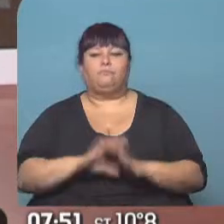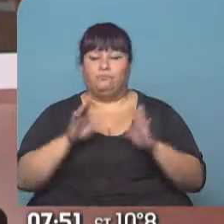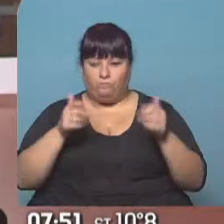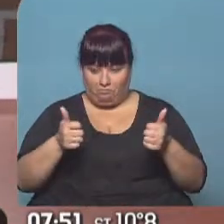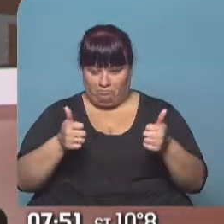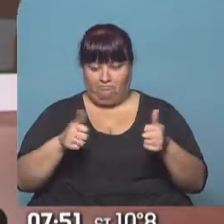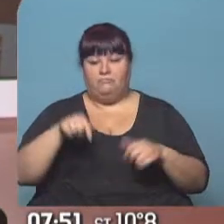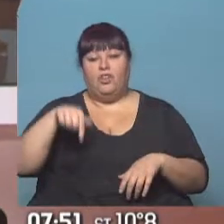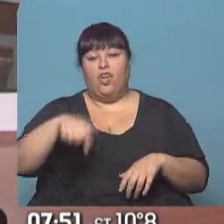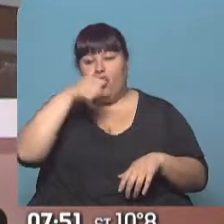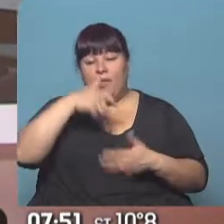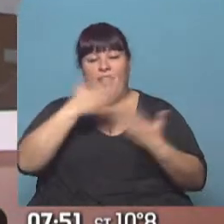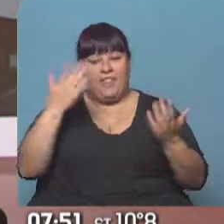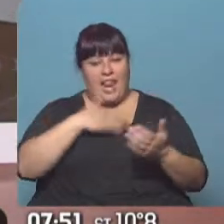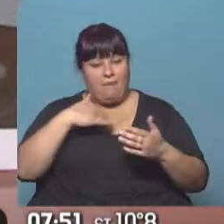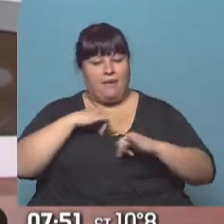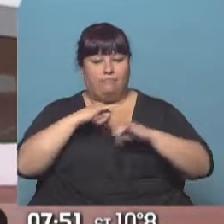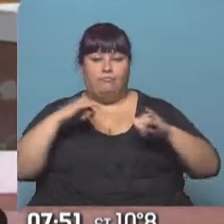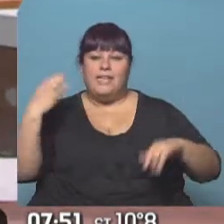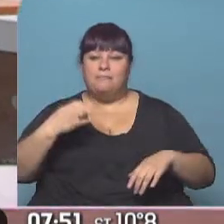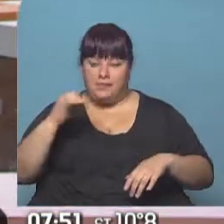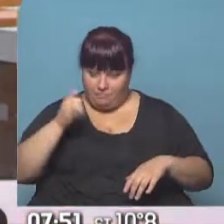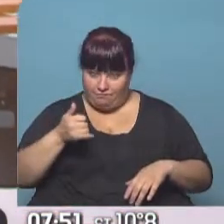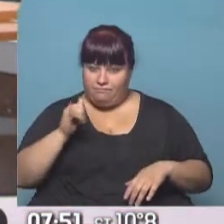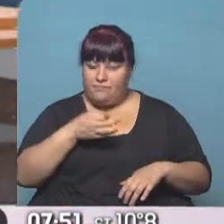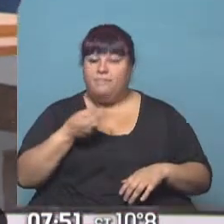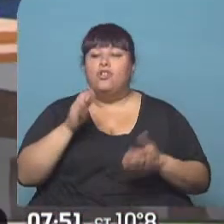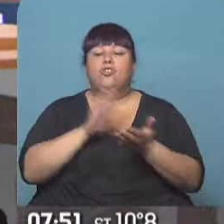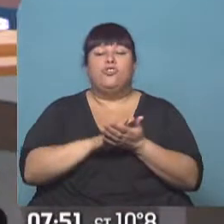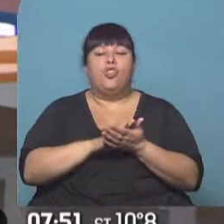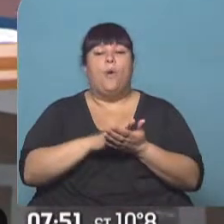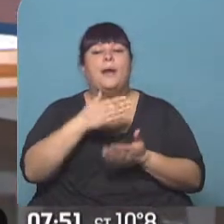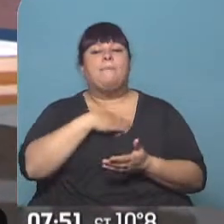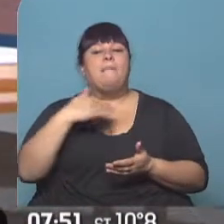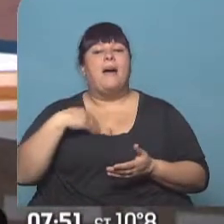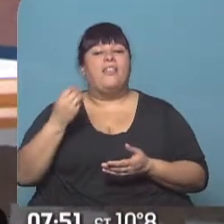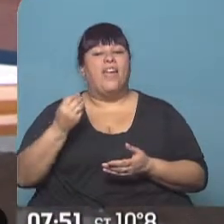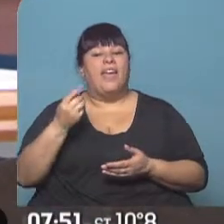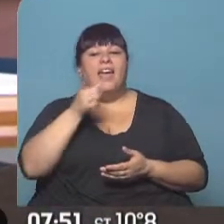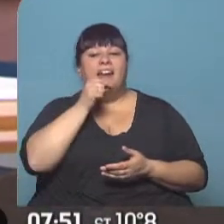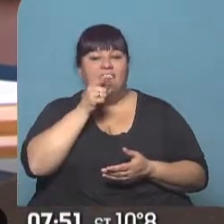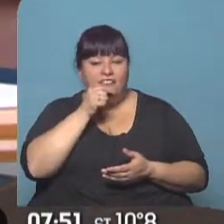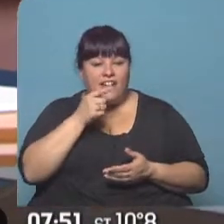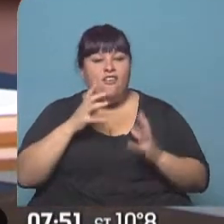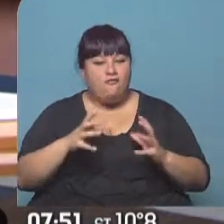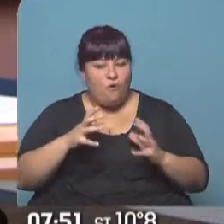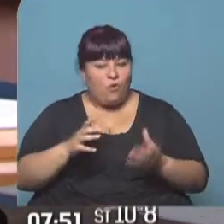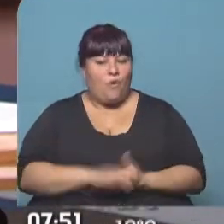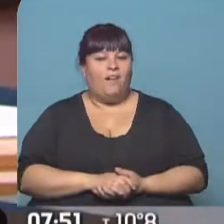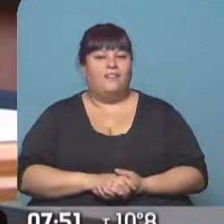Bueno. Muy bien. Este domingo, Día de la Madre, hay una campaña muy particular, ¿eh? Sí, que tiene que ver con las madres de los... De los referís, claro. Referís de